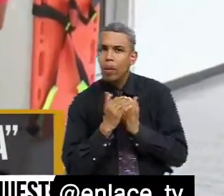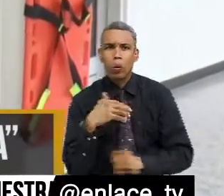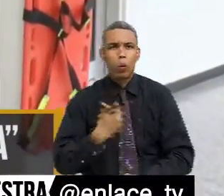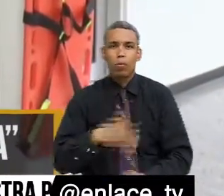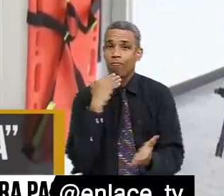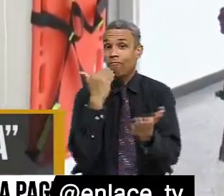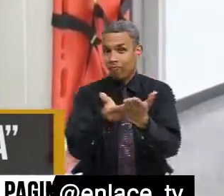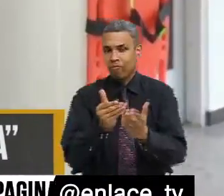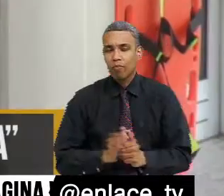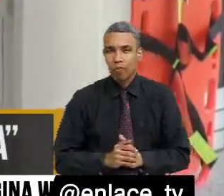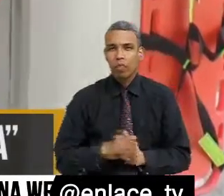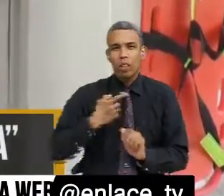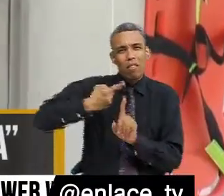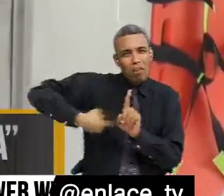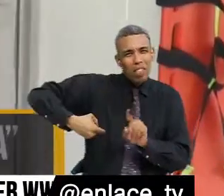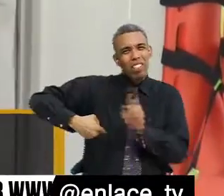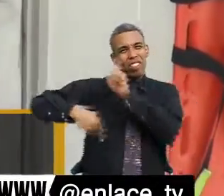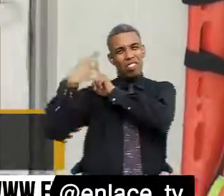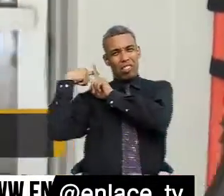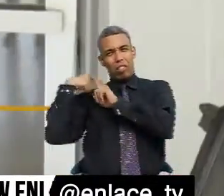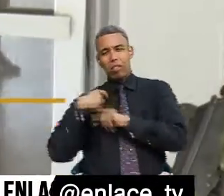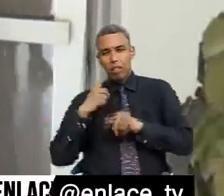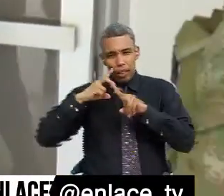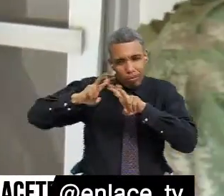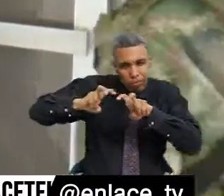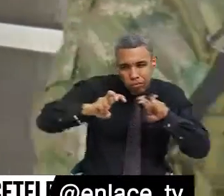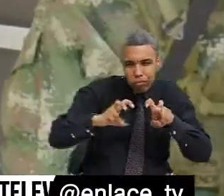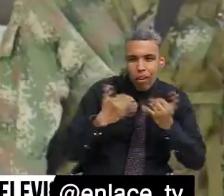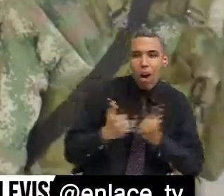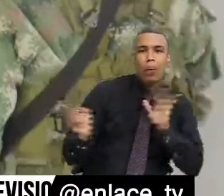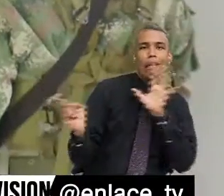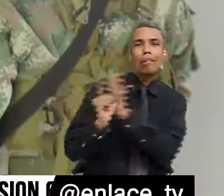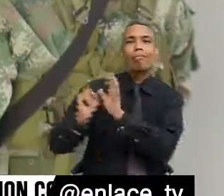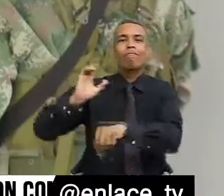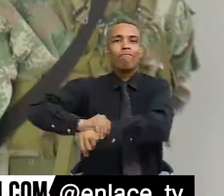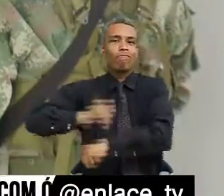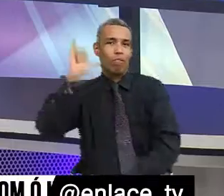mes se adelantó la investigación, que en las últimas horas permitió la captura del sujeto.